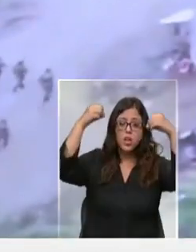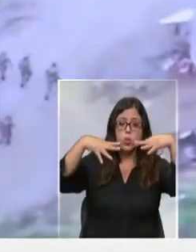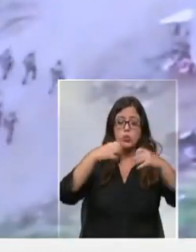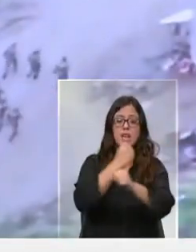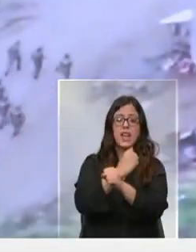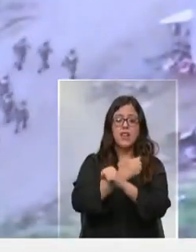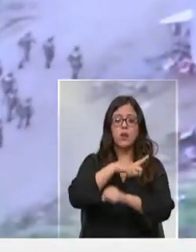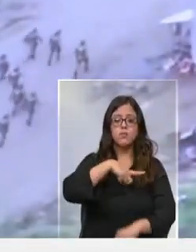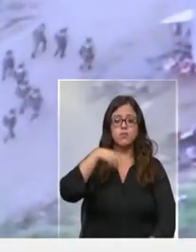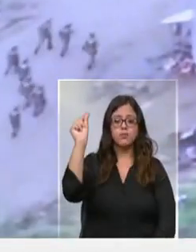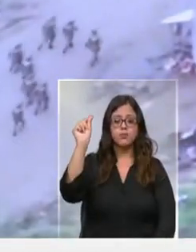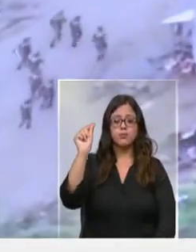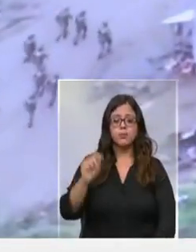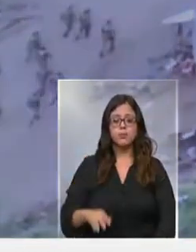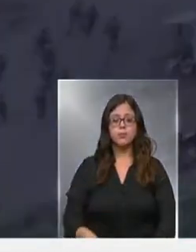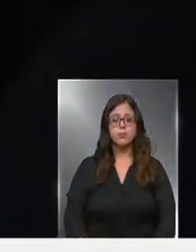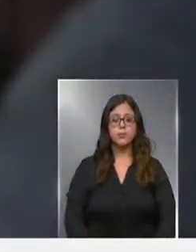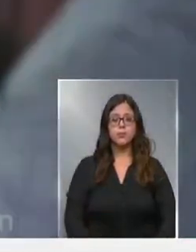se retirará.